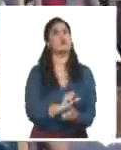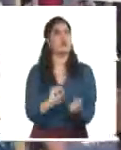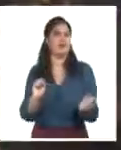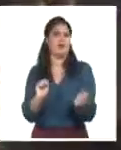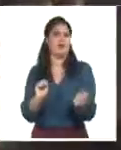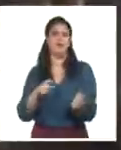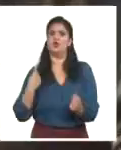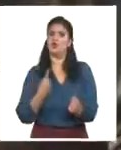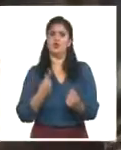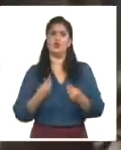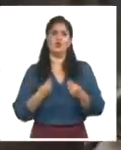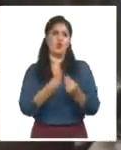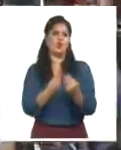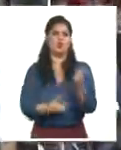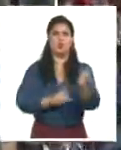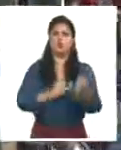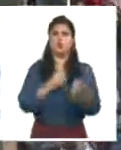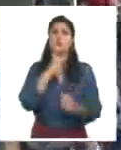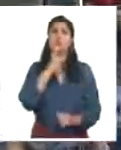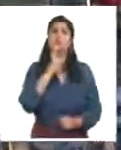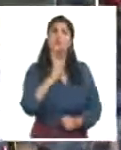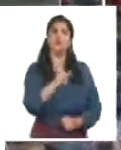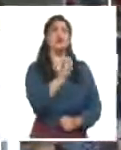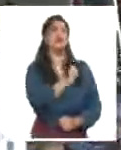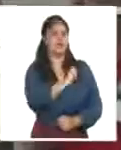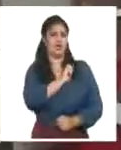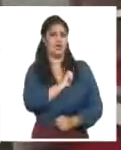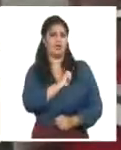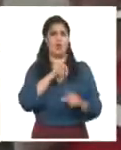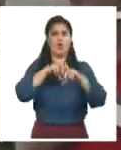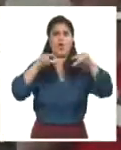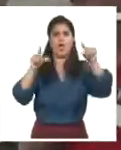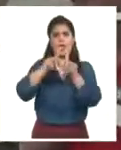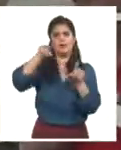continúe respondiéndole a Raúl, la estrella.